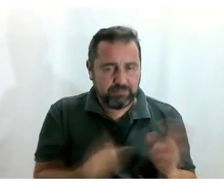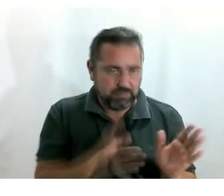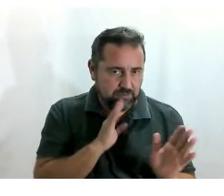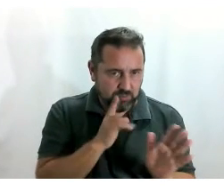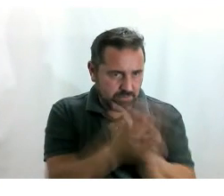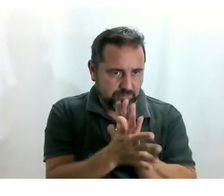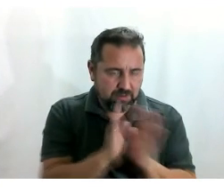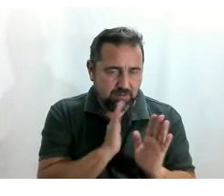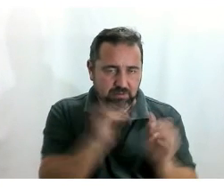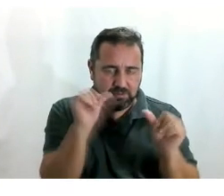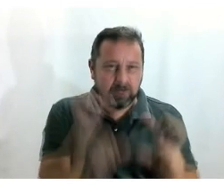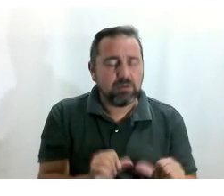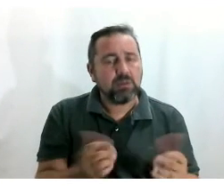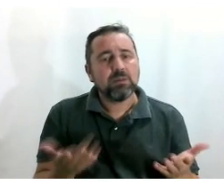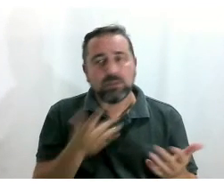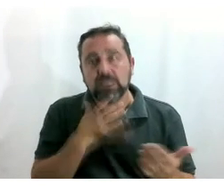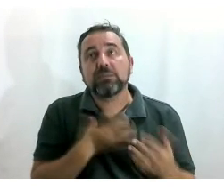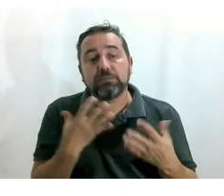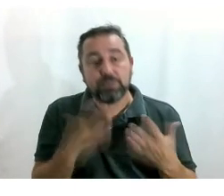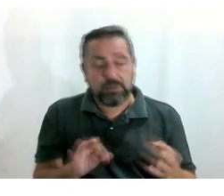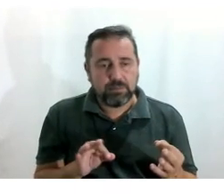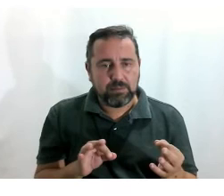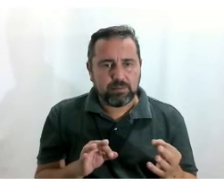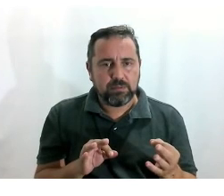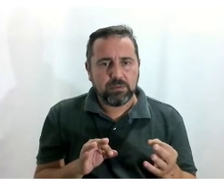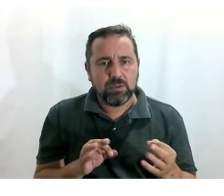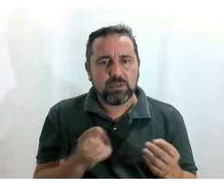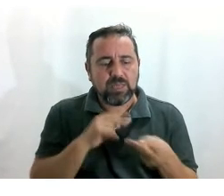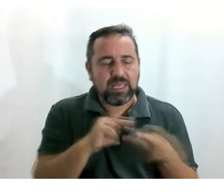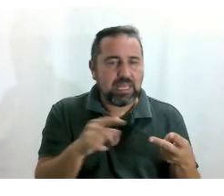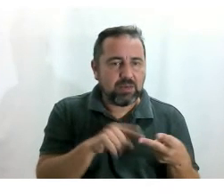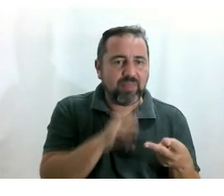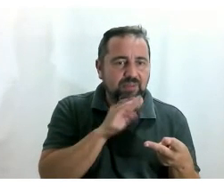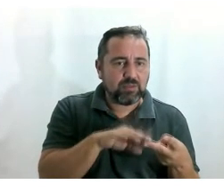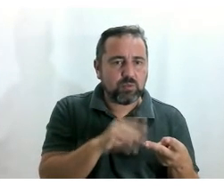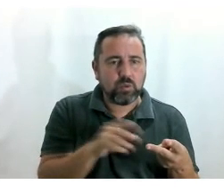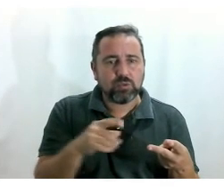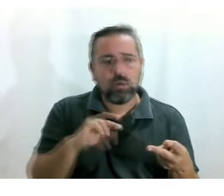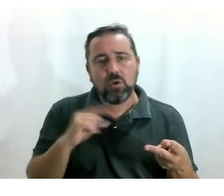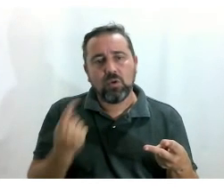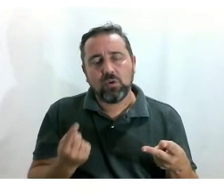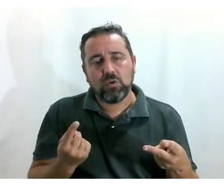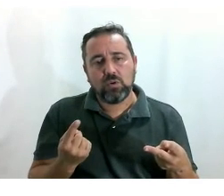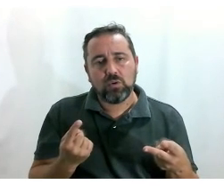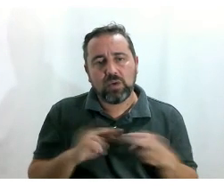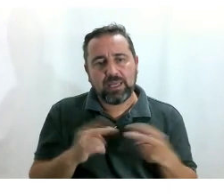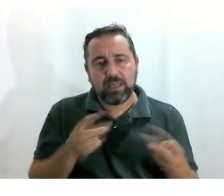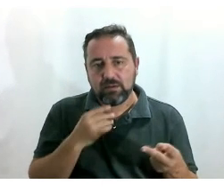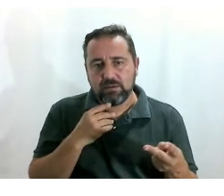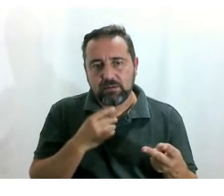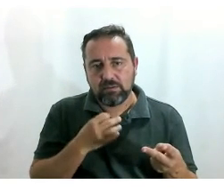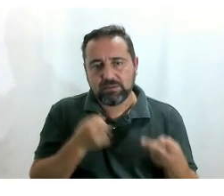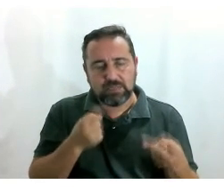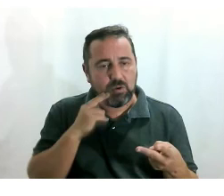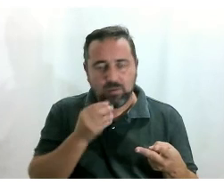comentado tú, si es posible sustituir un gen defectuoso por otro sano.